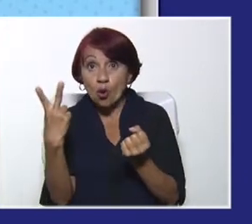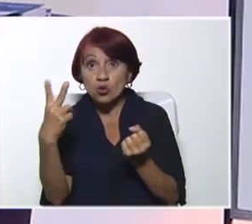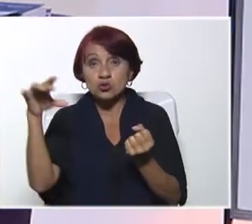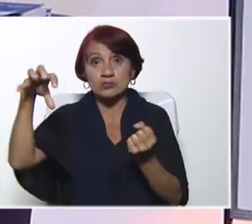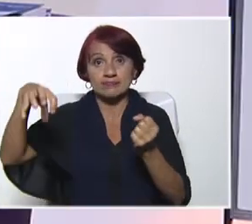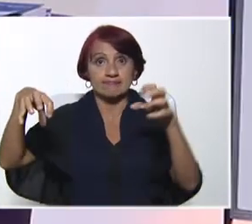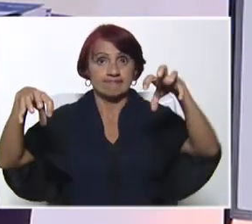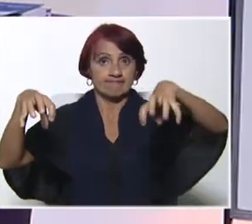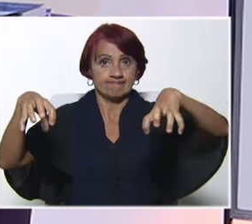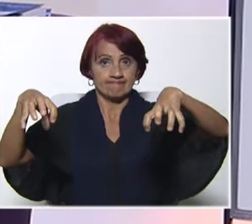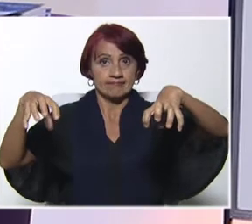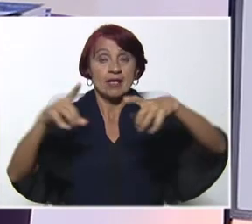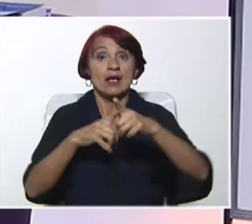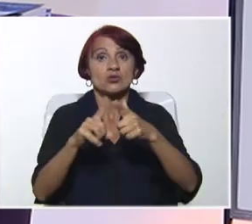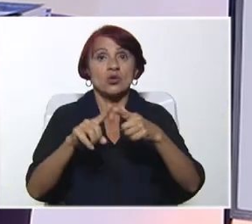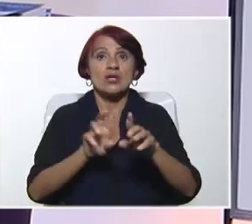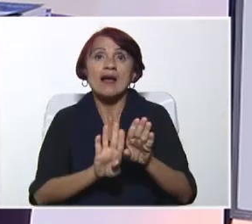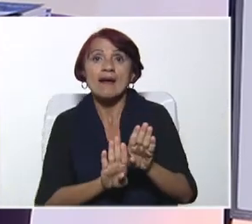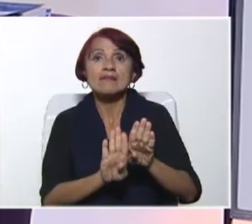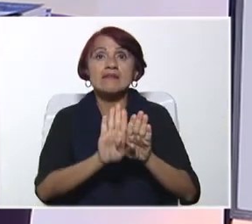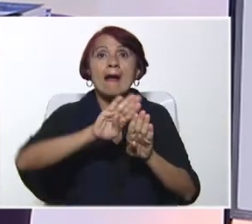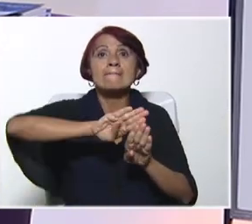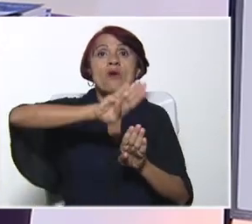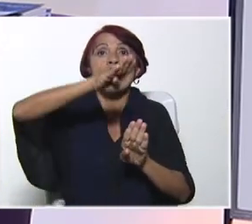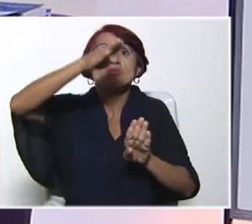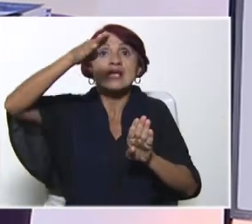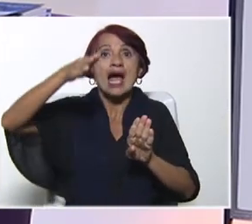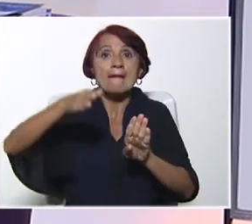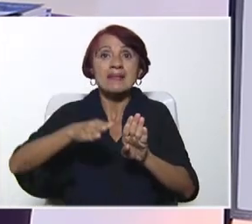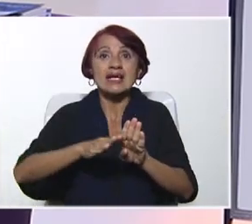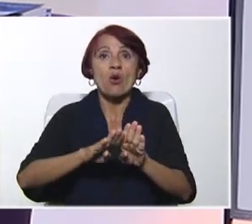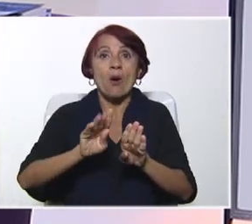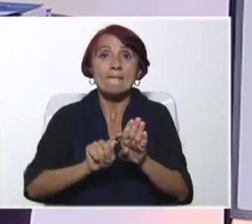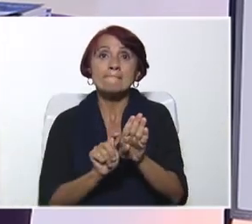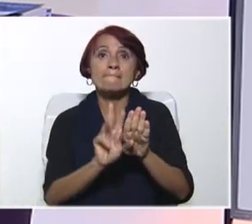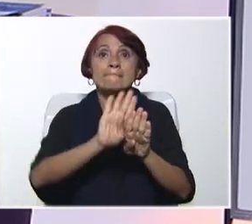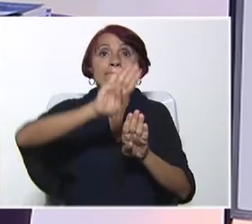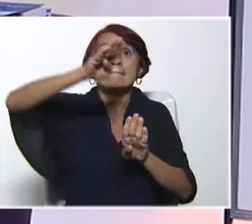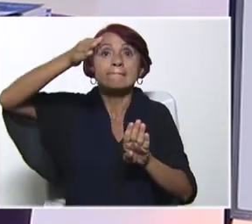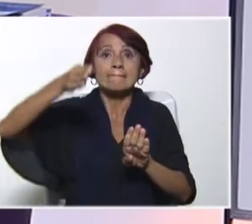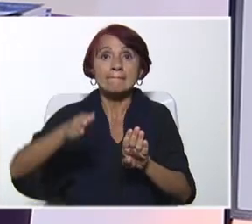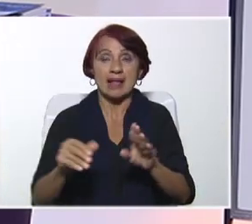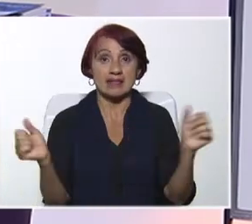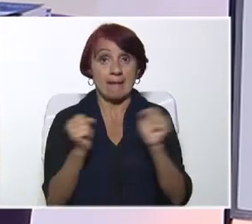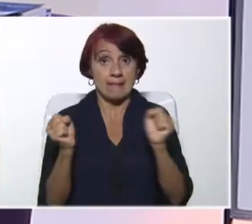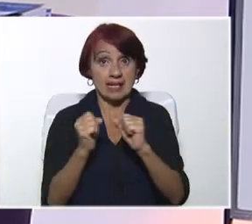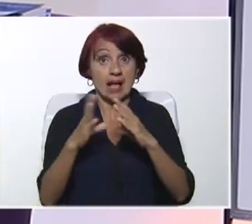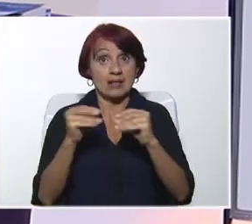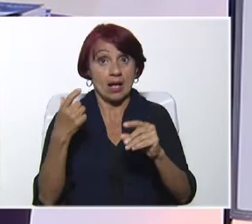anteriores, el pico Bolívar se encuentra a una altura a nivel del mar. Eso quiere decir que es una cantidad